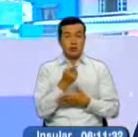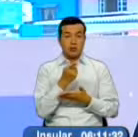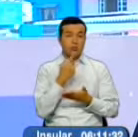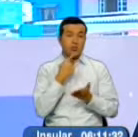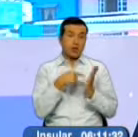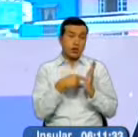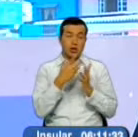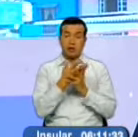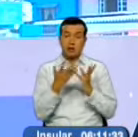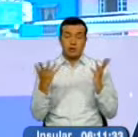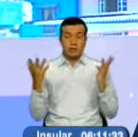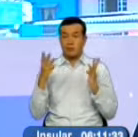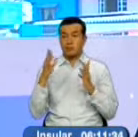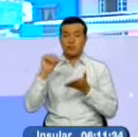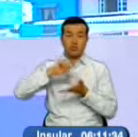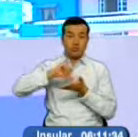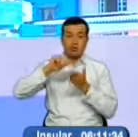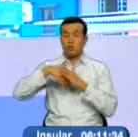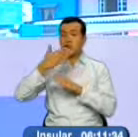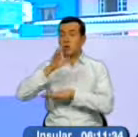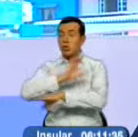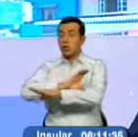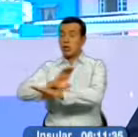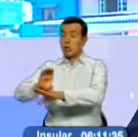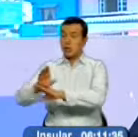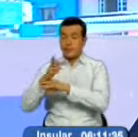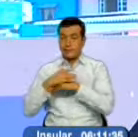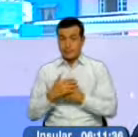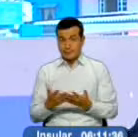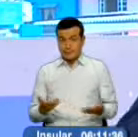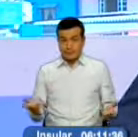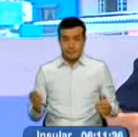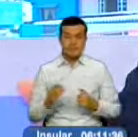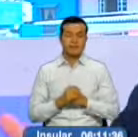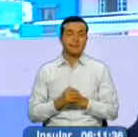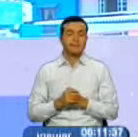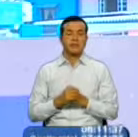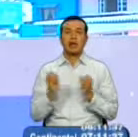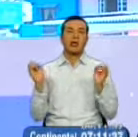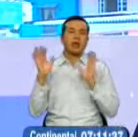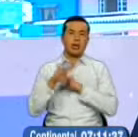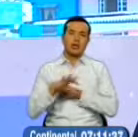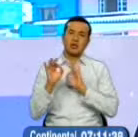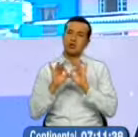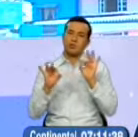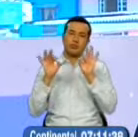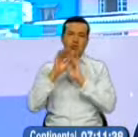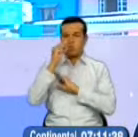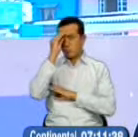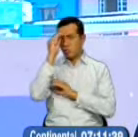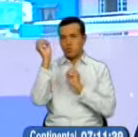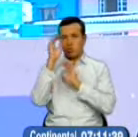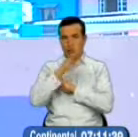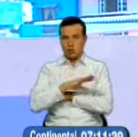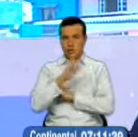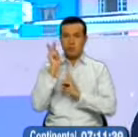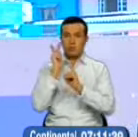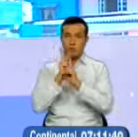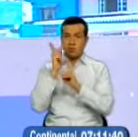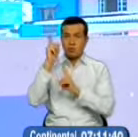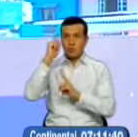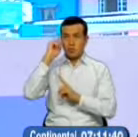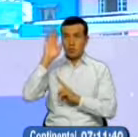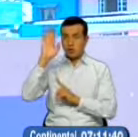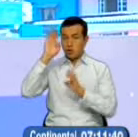muchas diferenciaciones entre lo urbano y rural. Y por eso la gratuidad de la educación, y aquí menciono ya una política